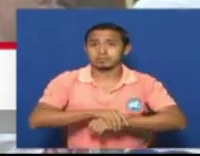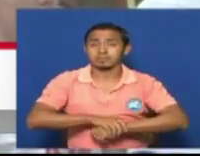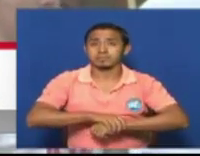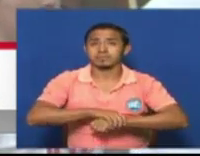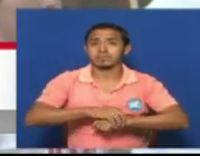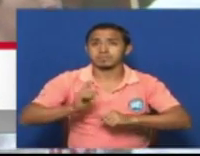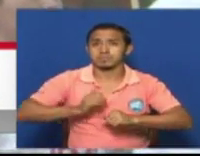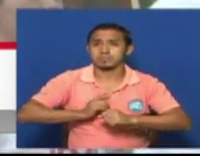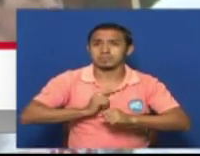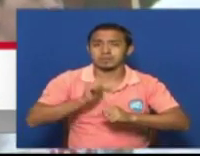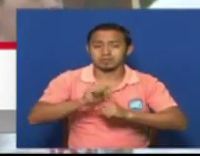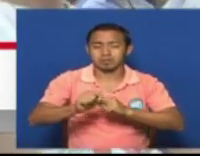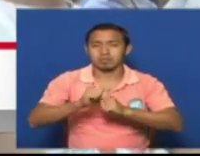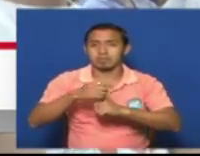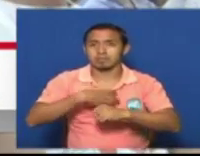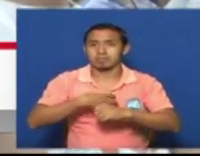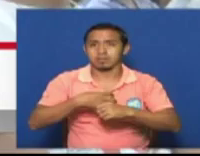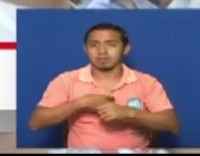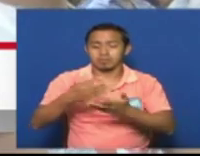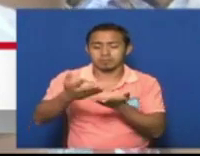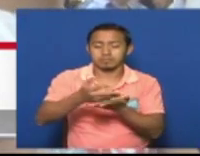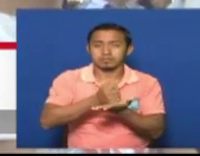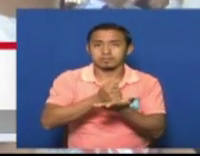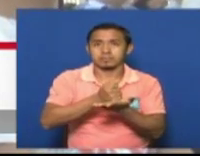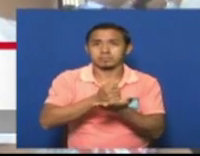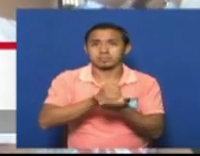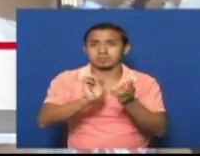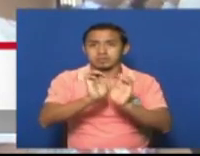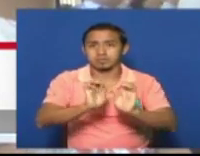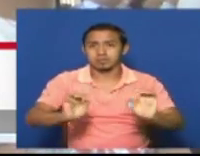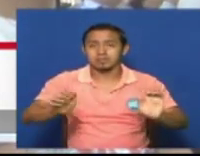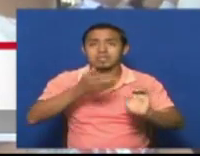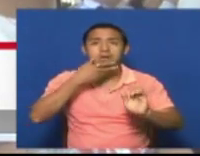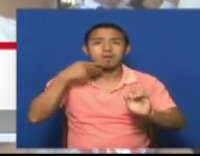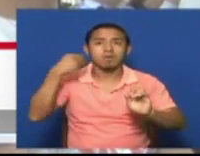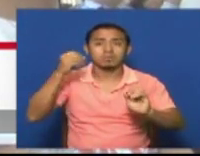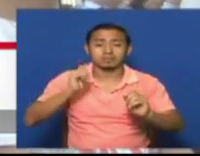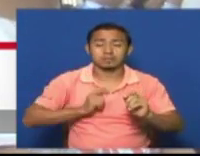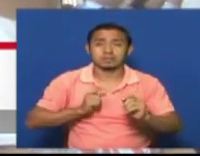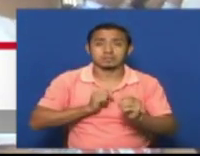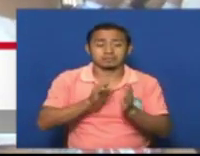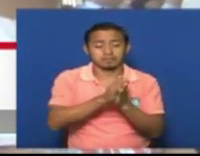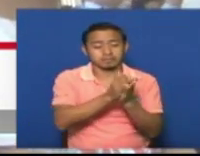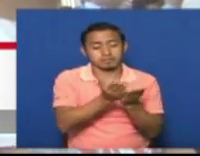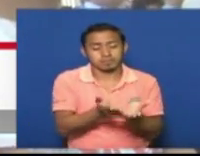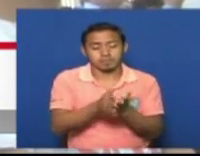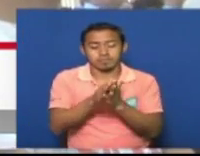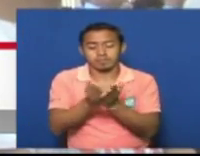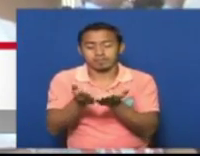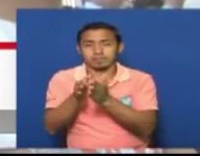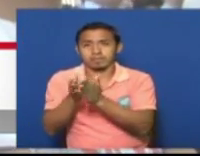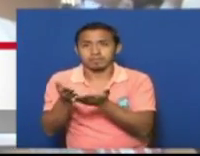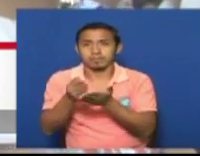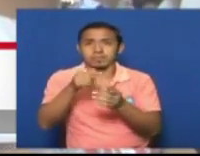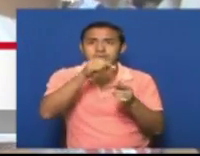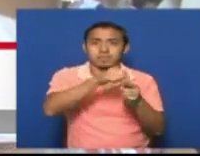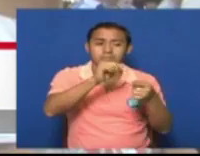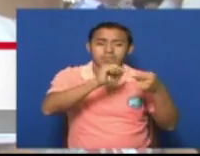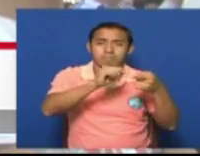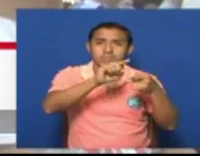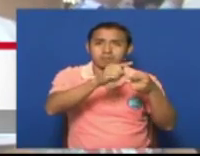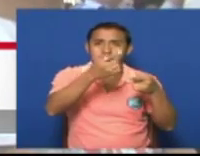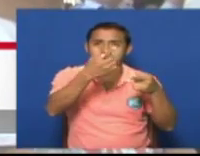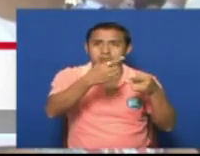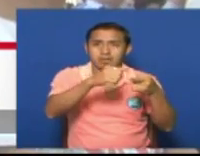para garantizar la protección el código de la niñez y la adolescencia que tiene tres libros del libro primero sobre derechos y deberes